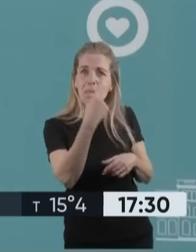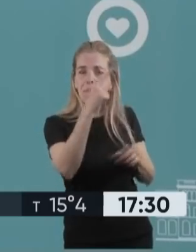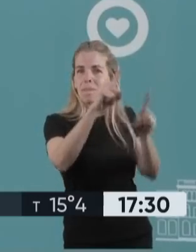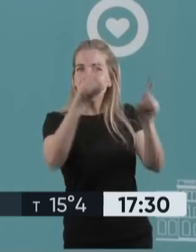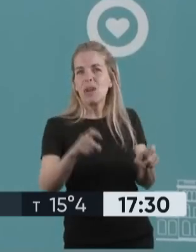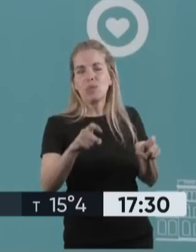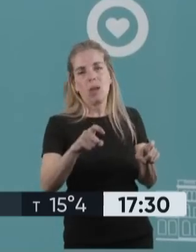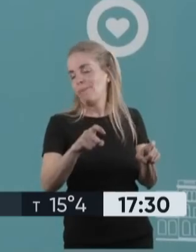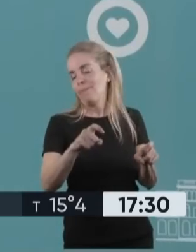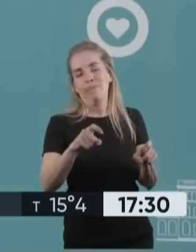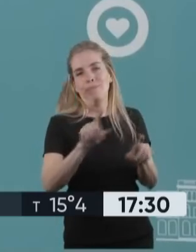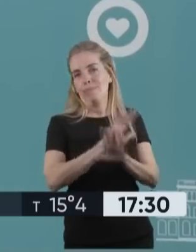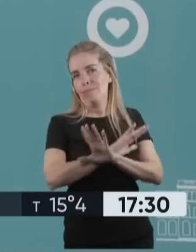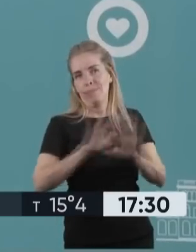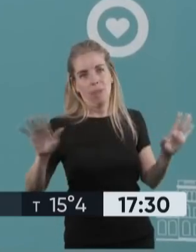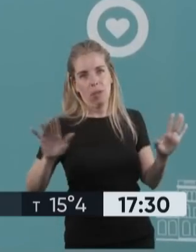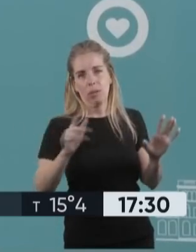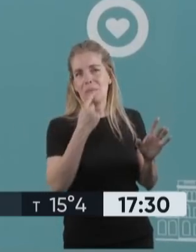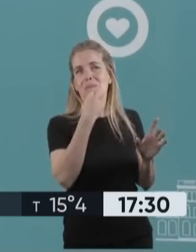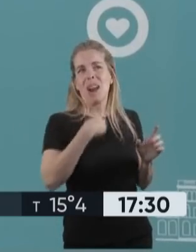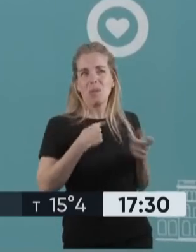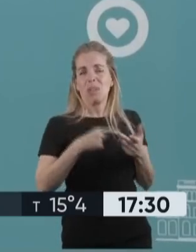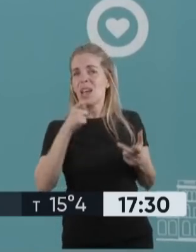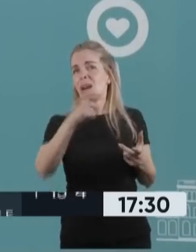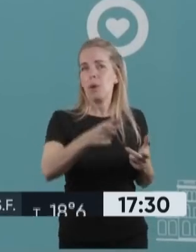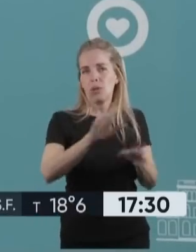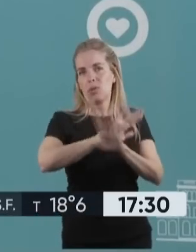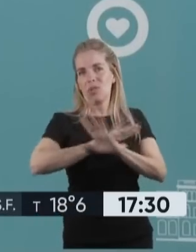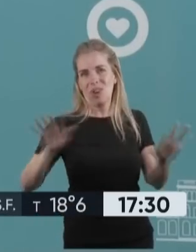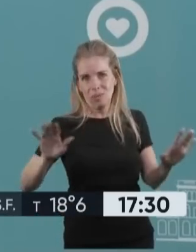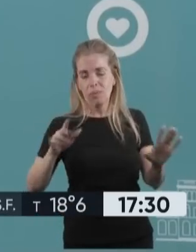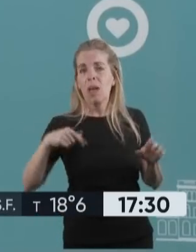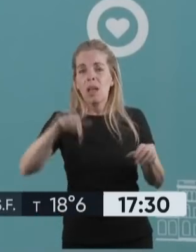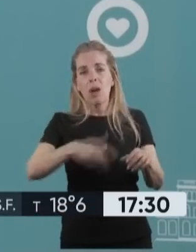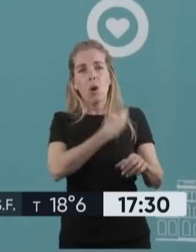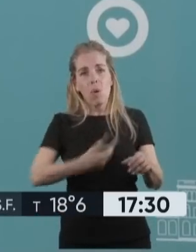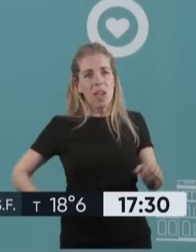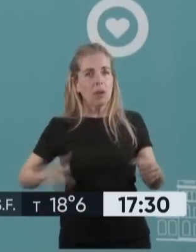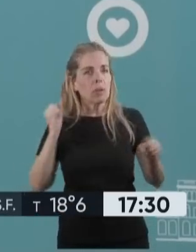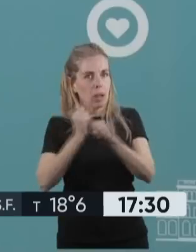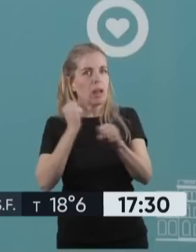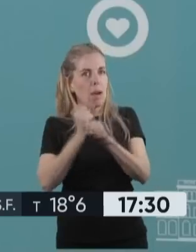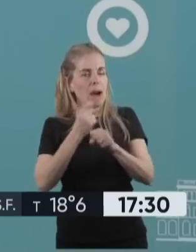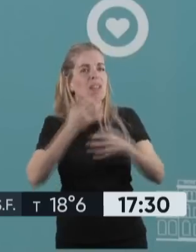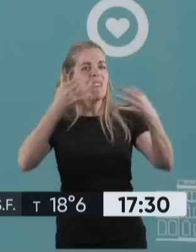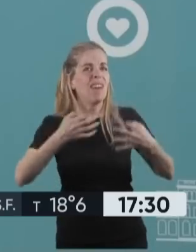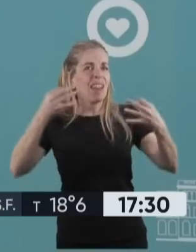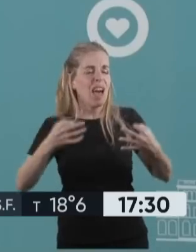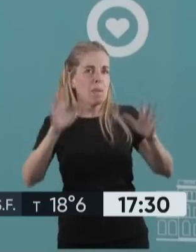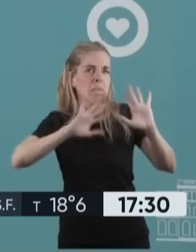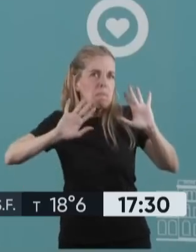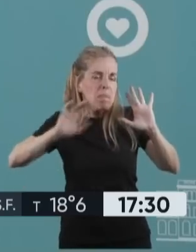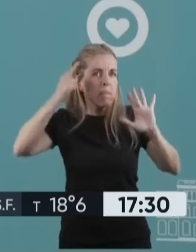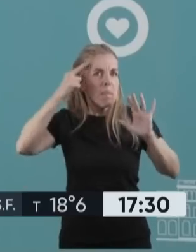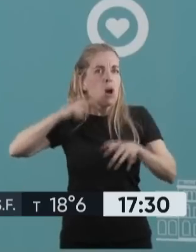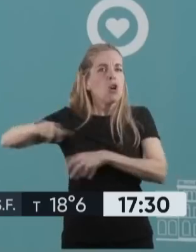no corresponde ni ser formulada ni ser respondida. Estamos trabajando, el gobierno está trabajando y la verdad es que no pensamos en los